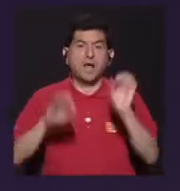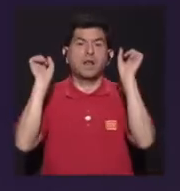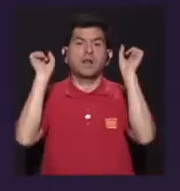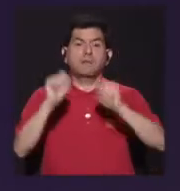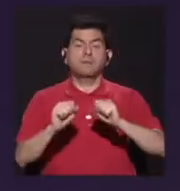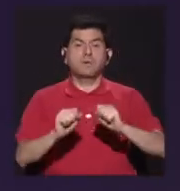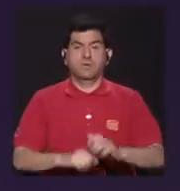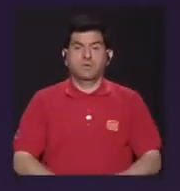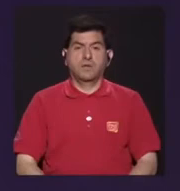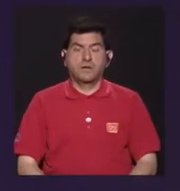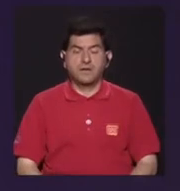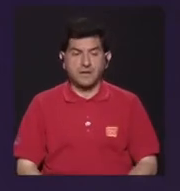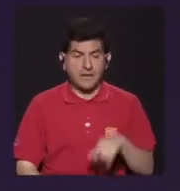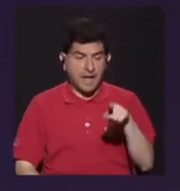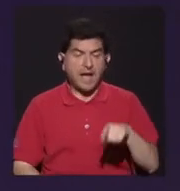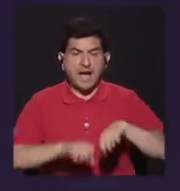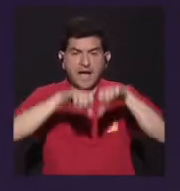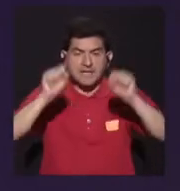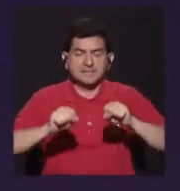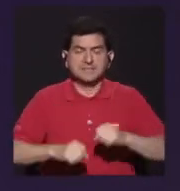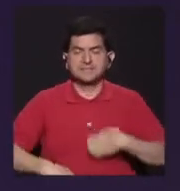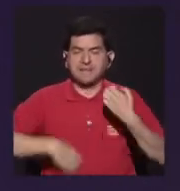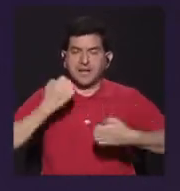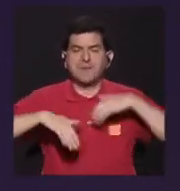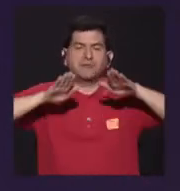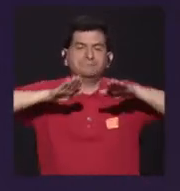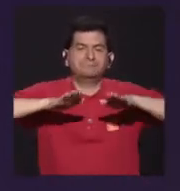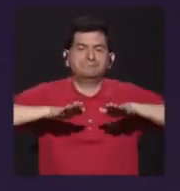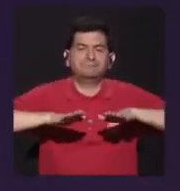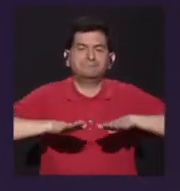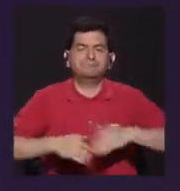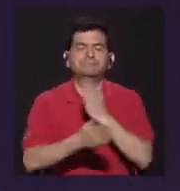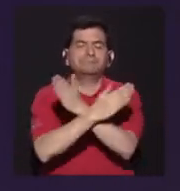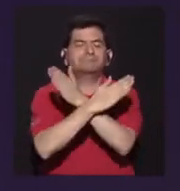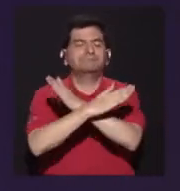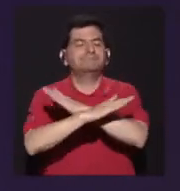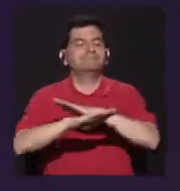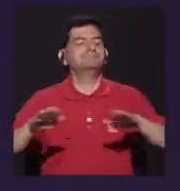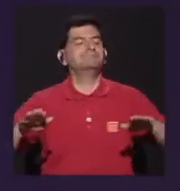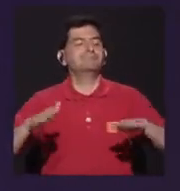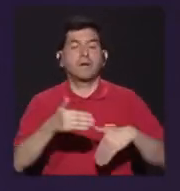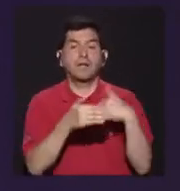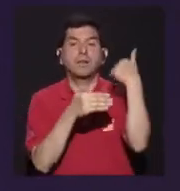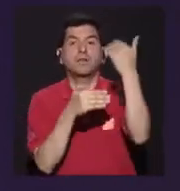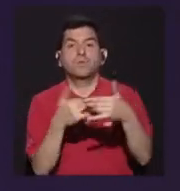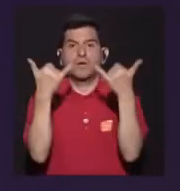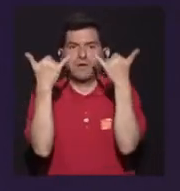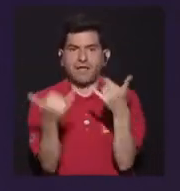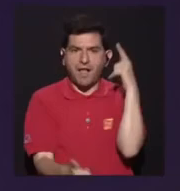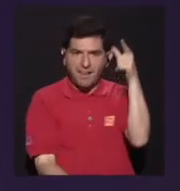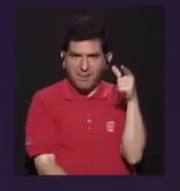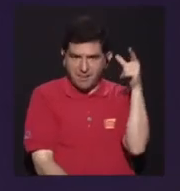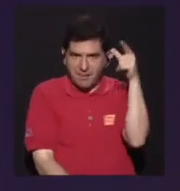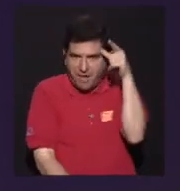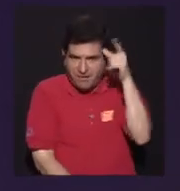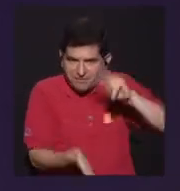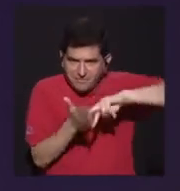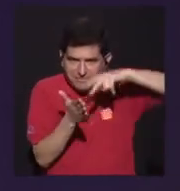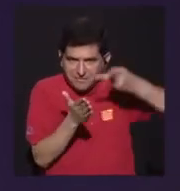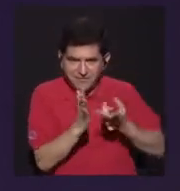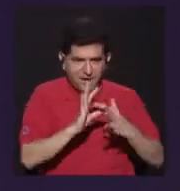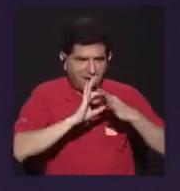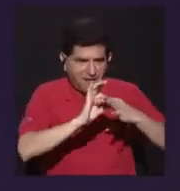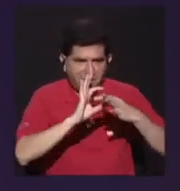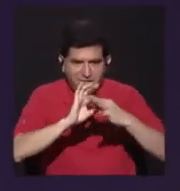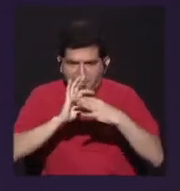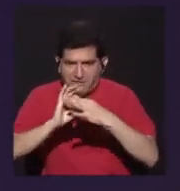tener nuestro sistema emocional tranquilo, ¿verdad? En paz. Y de ahí en adelante, obviamente, vamos a generar vínculos